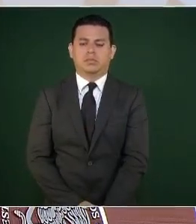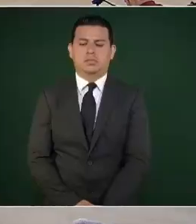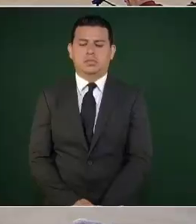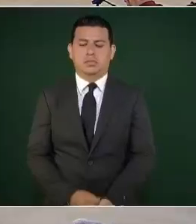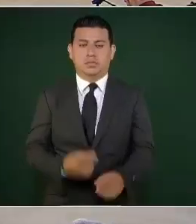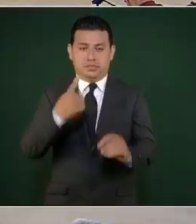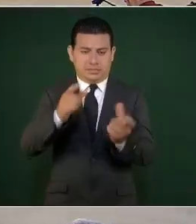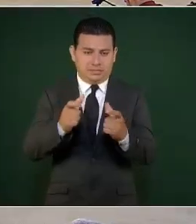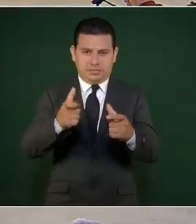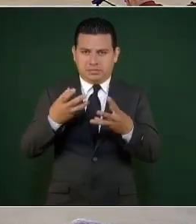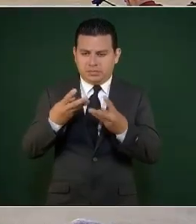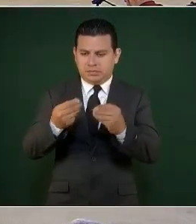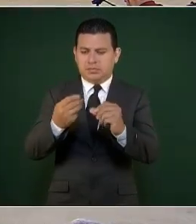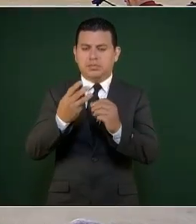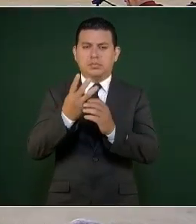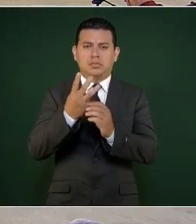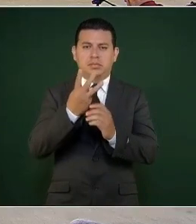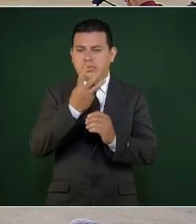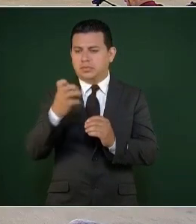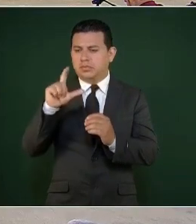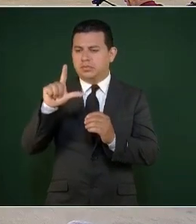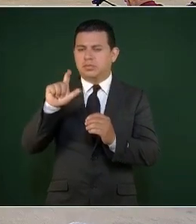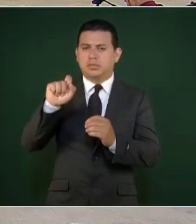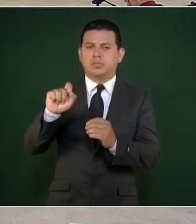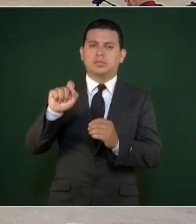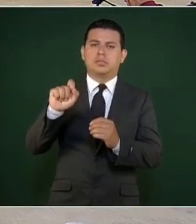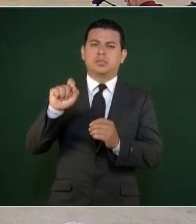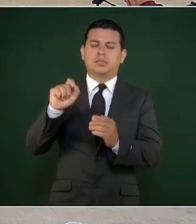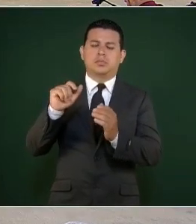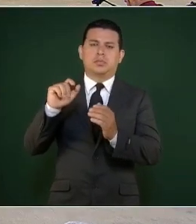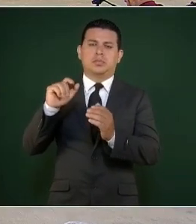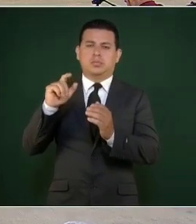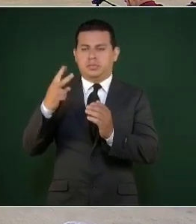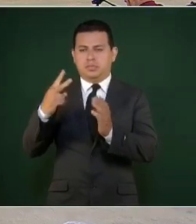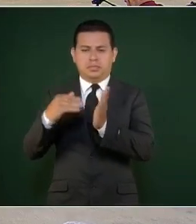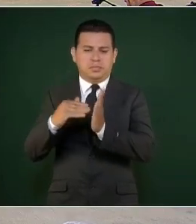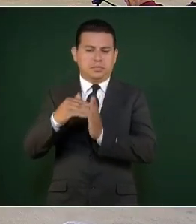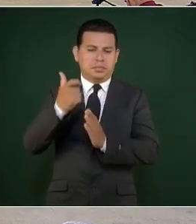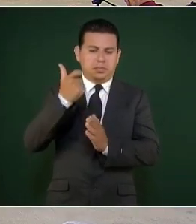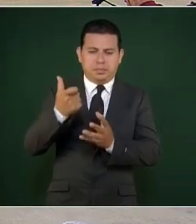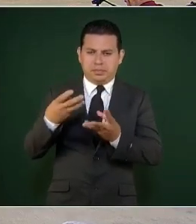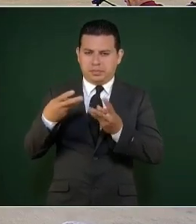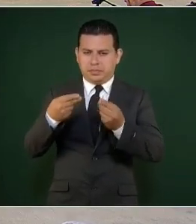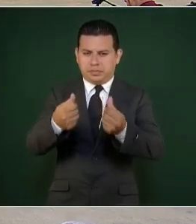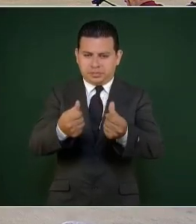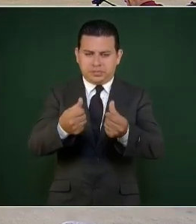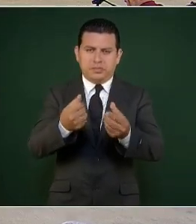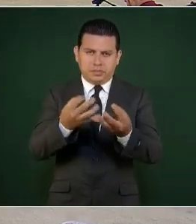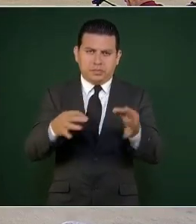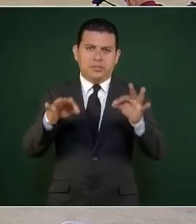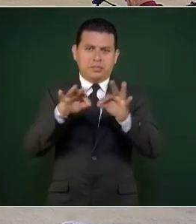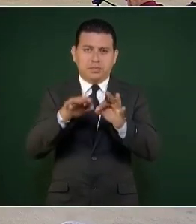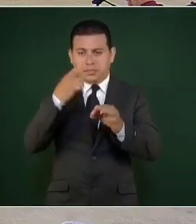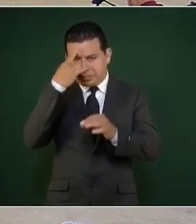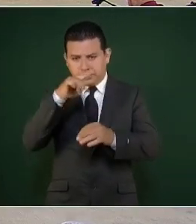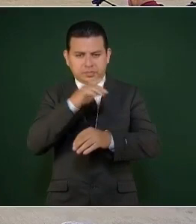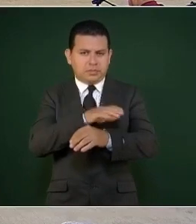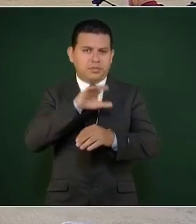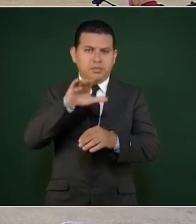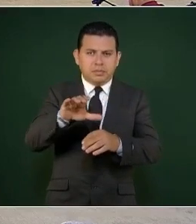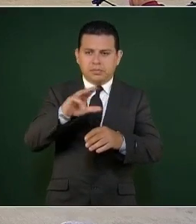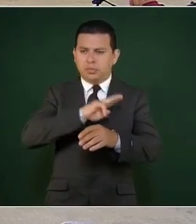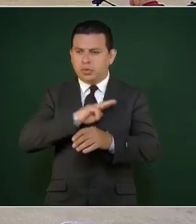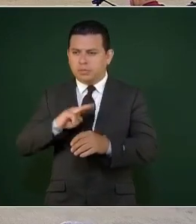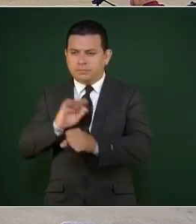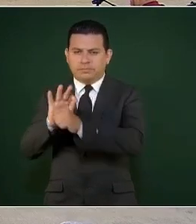Pública se reciben 317.1 millones de pesos. En el Fondo de Fortalecimiento de los